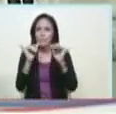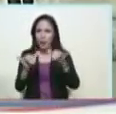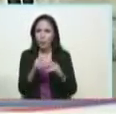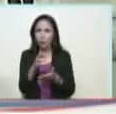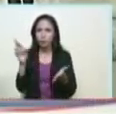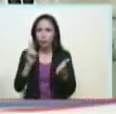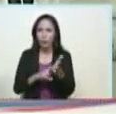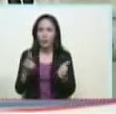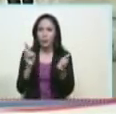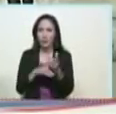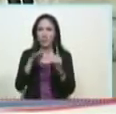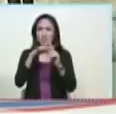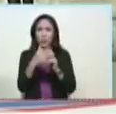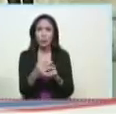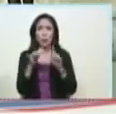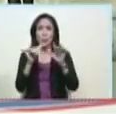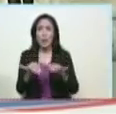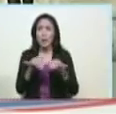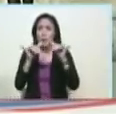hermanos trabajadores